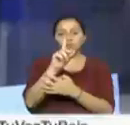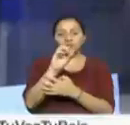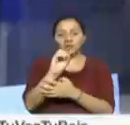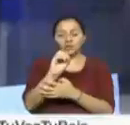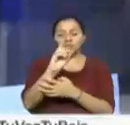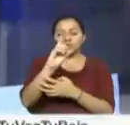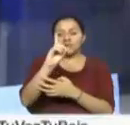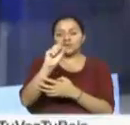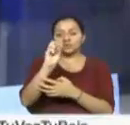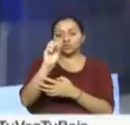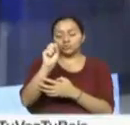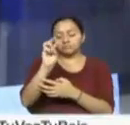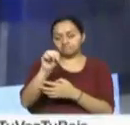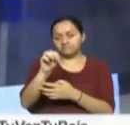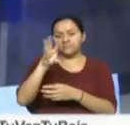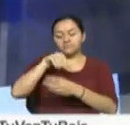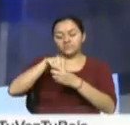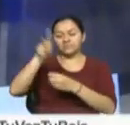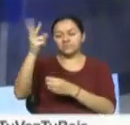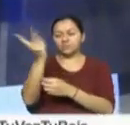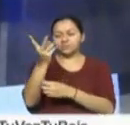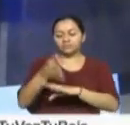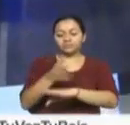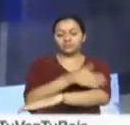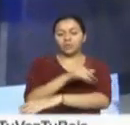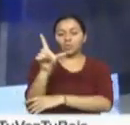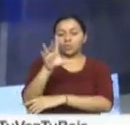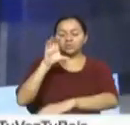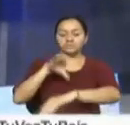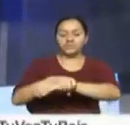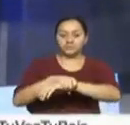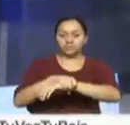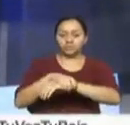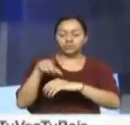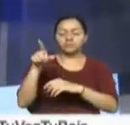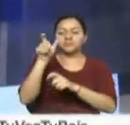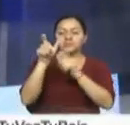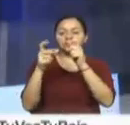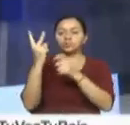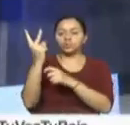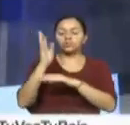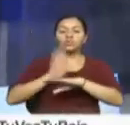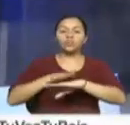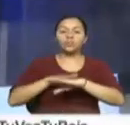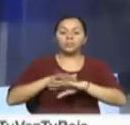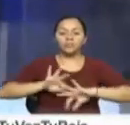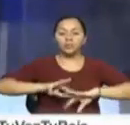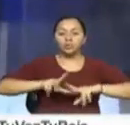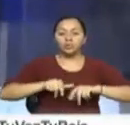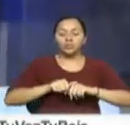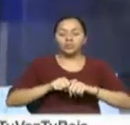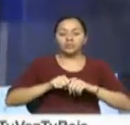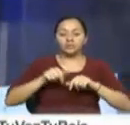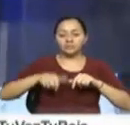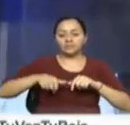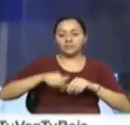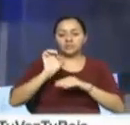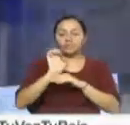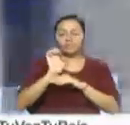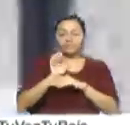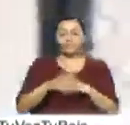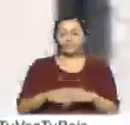Adasún, capturados en ese país el lunes pasado. Estos ciudadanos se encuentran implicados en escándalos de corrupción en nuestro país.